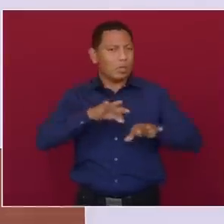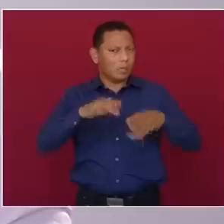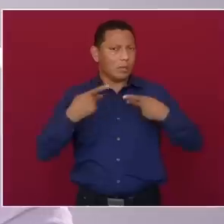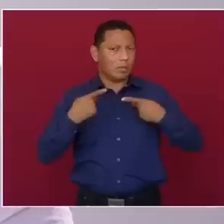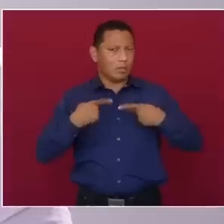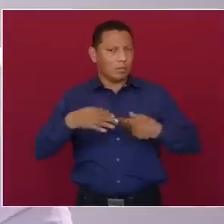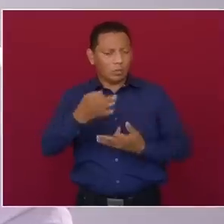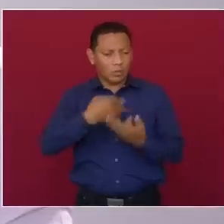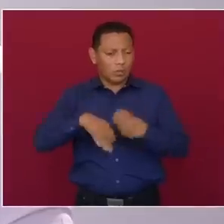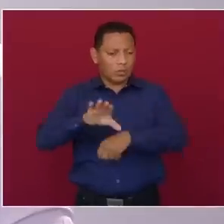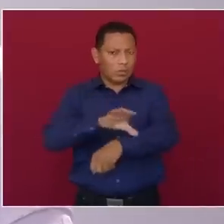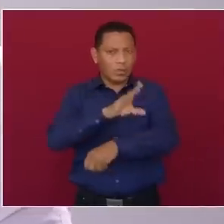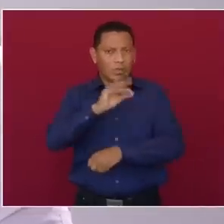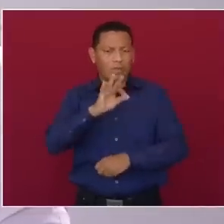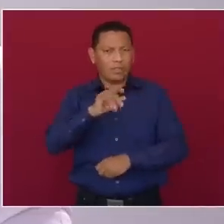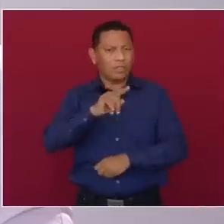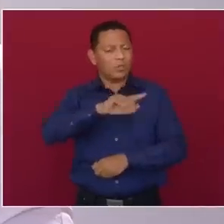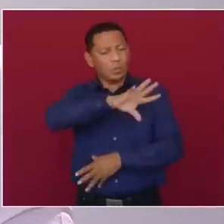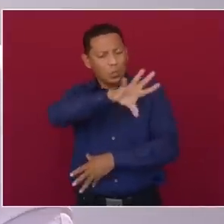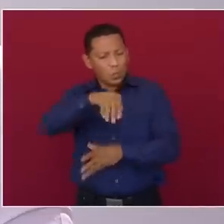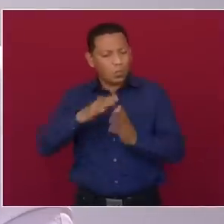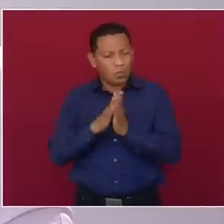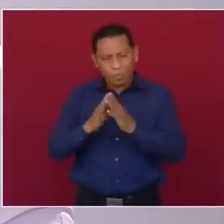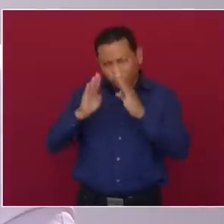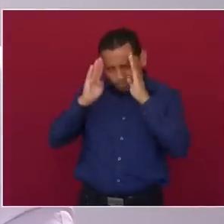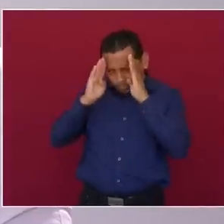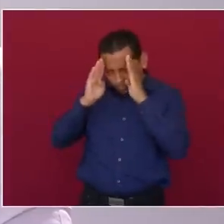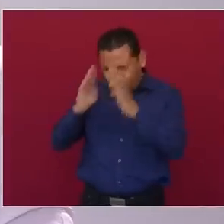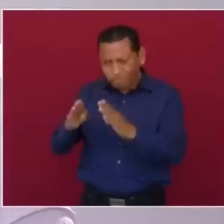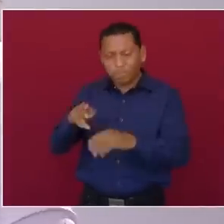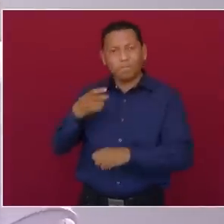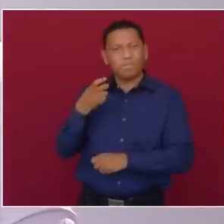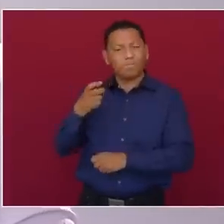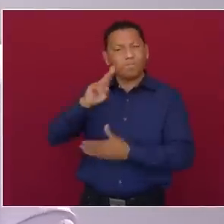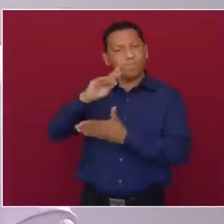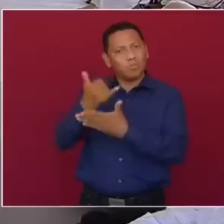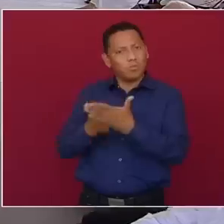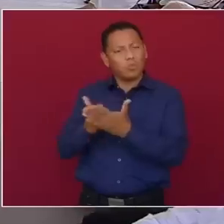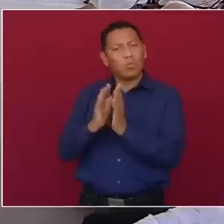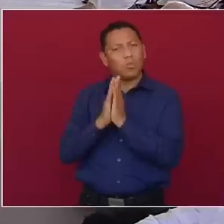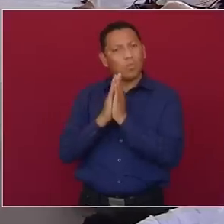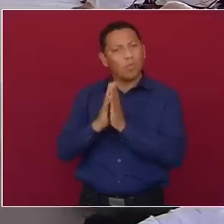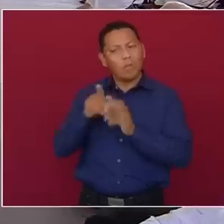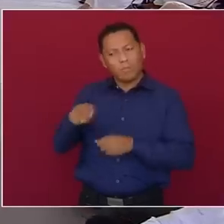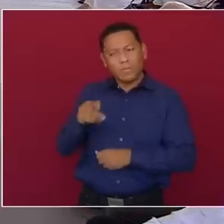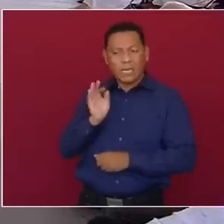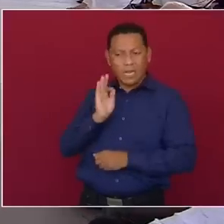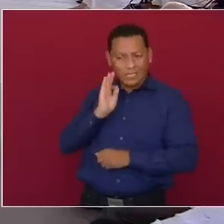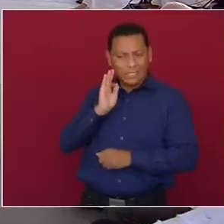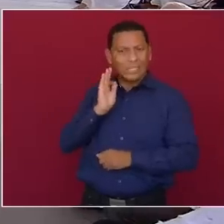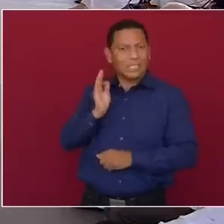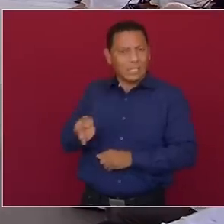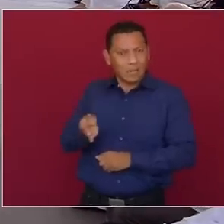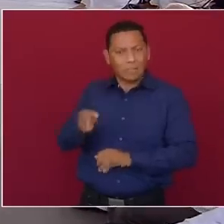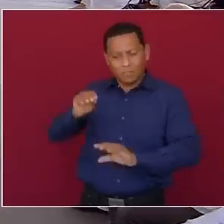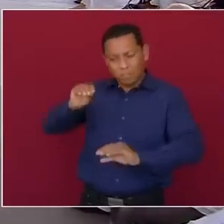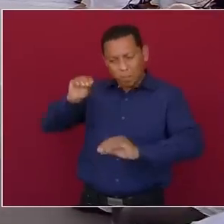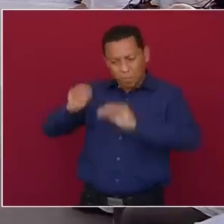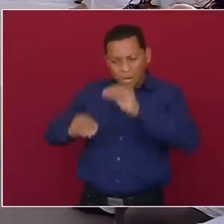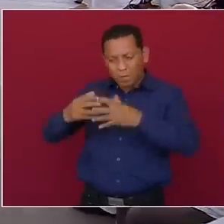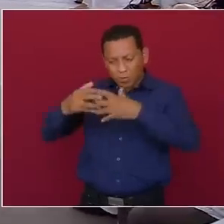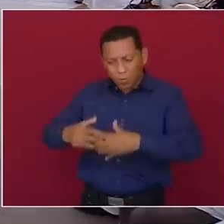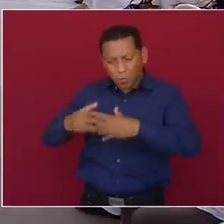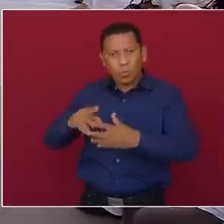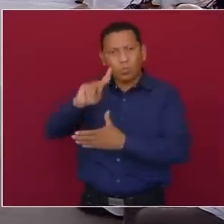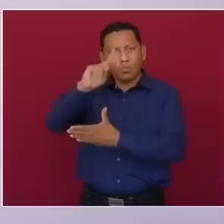Energía nos concentráramos en este proyecto y tomáramos el reto de asumir la dirección del